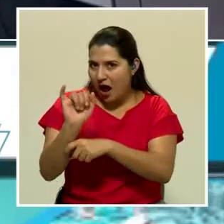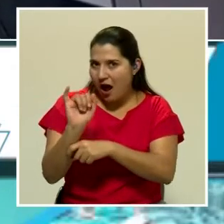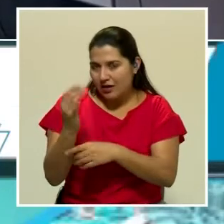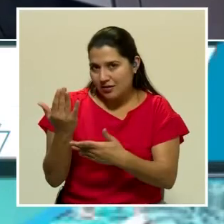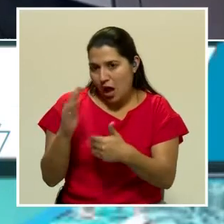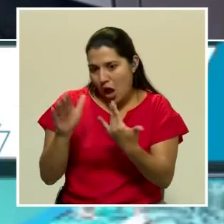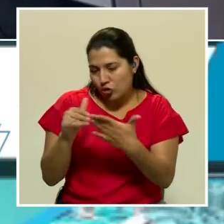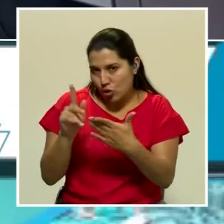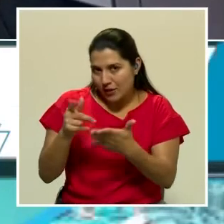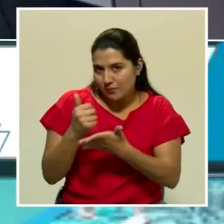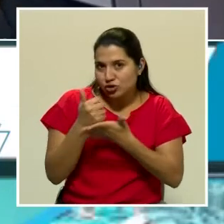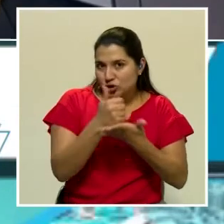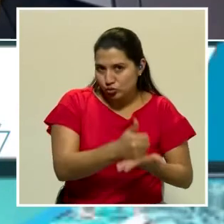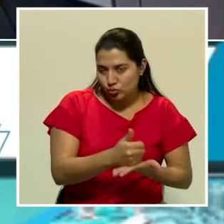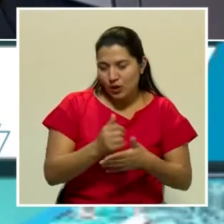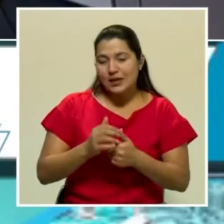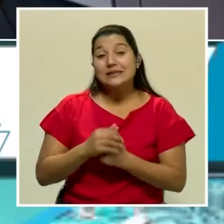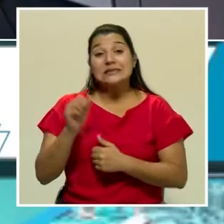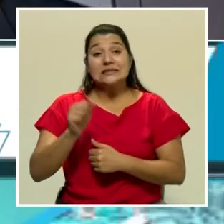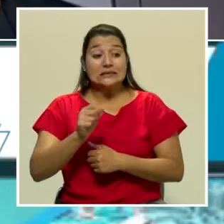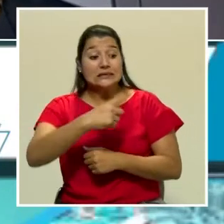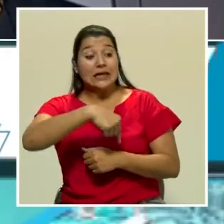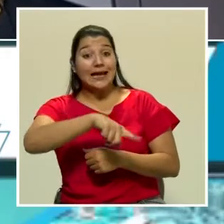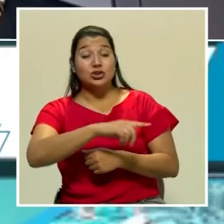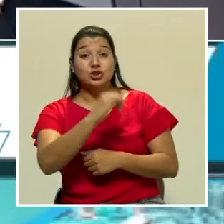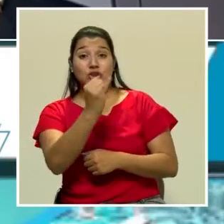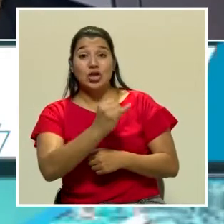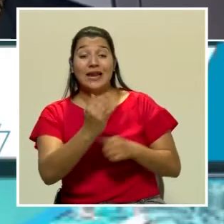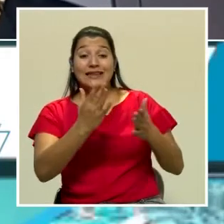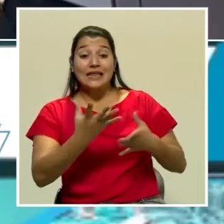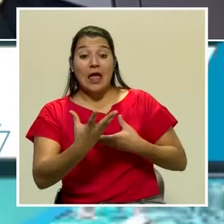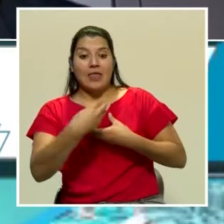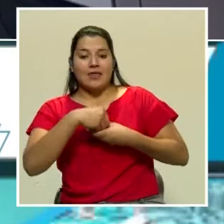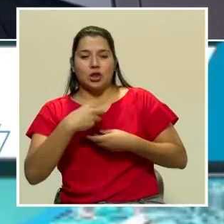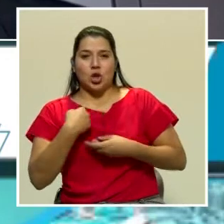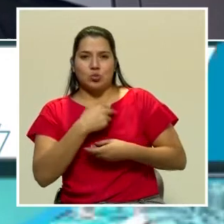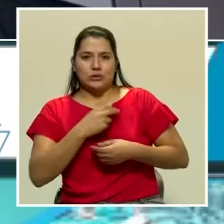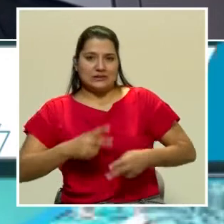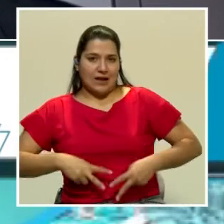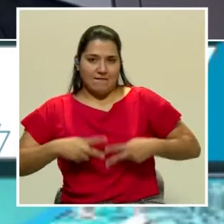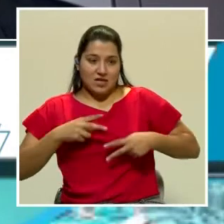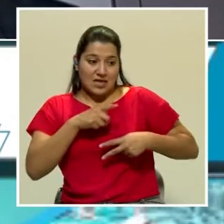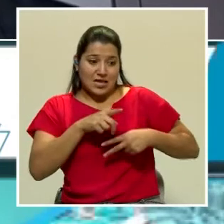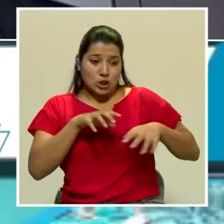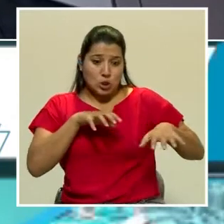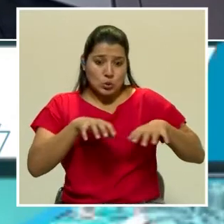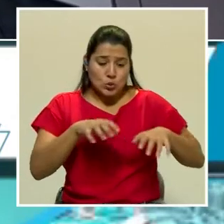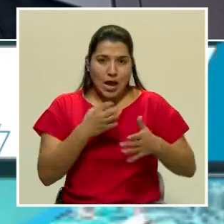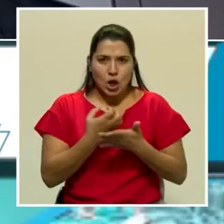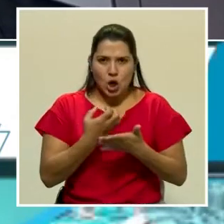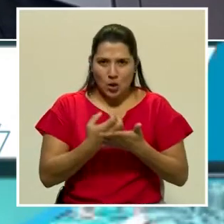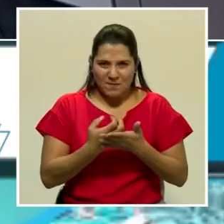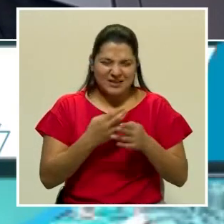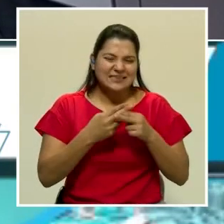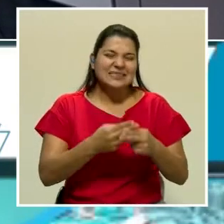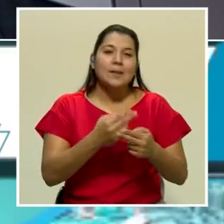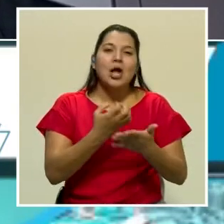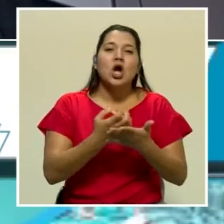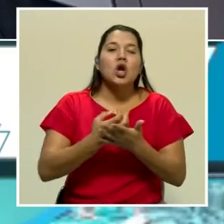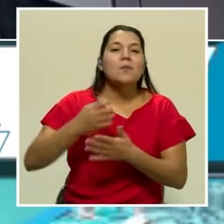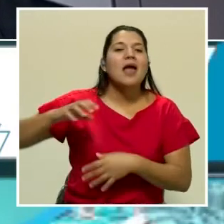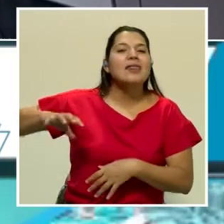los demás. Así es, son parte de nuestra vida y de nuestra economía. Es la famosa economía naranja, la economía de la cultura, que